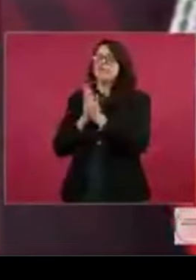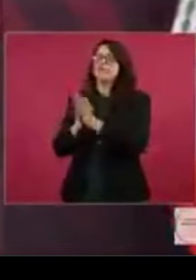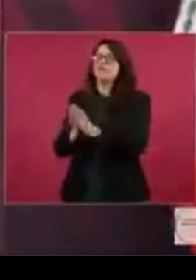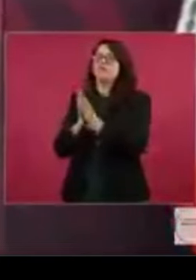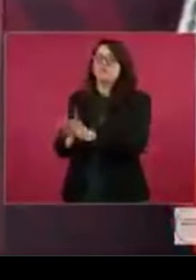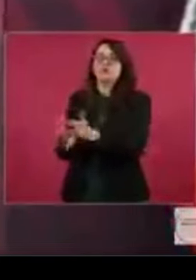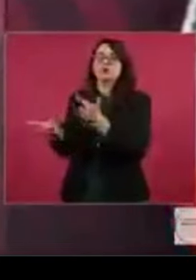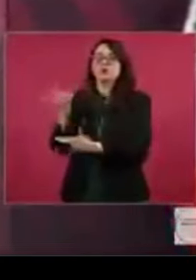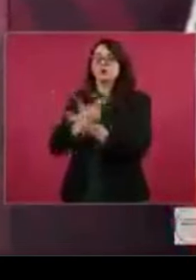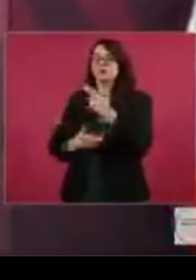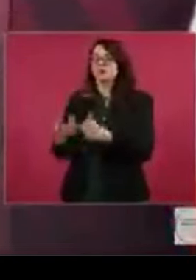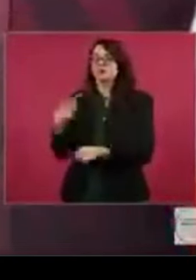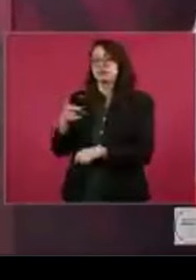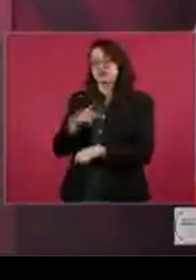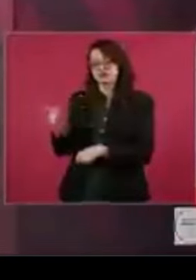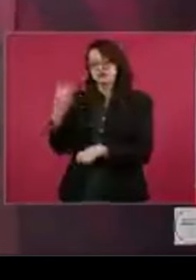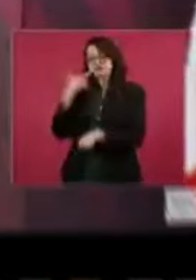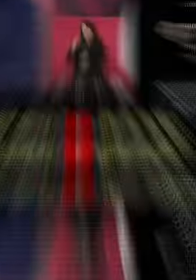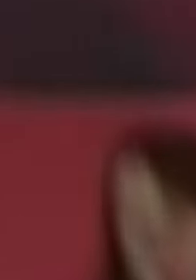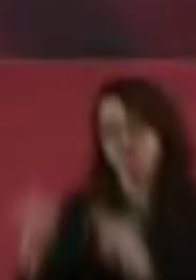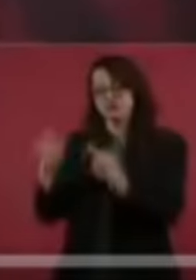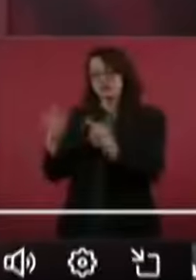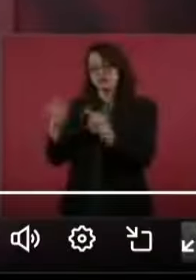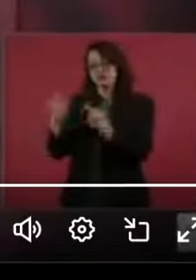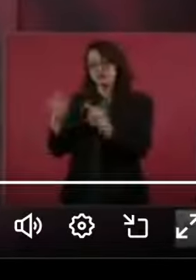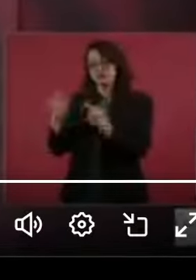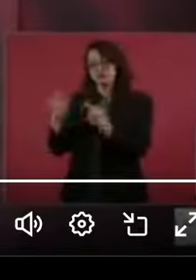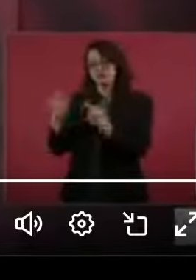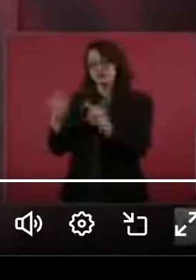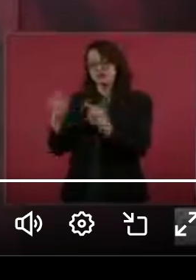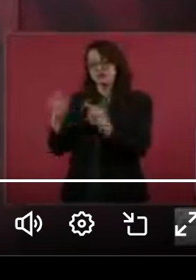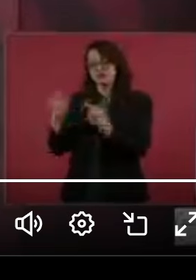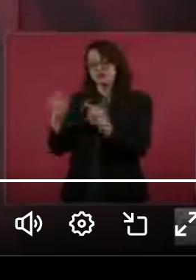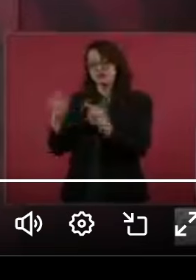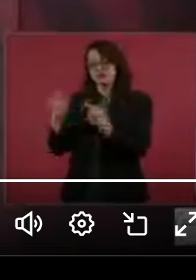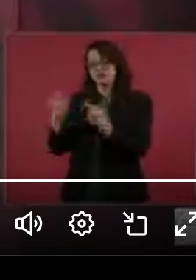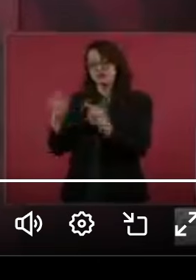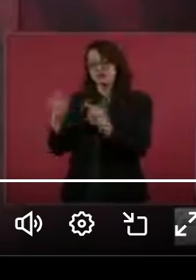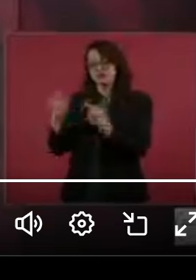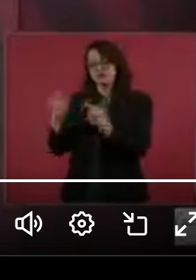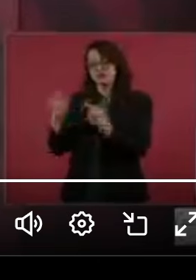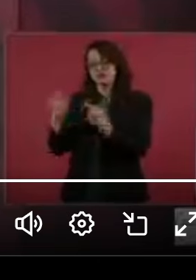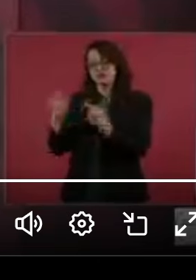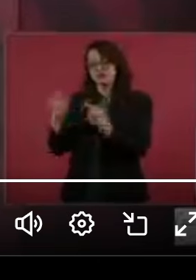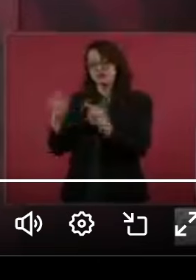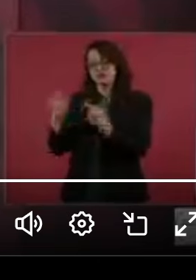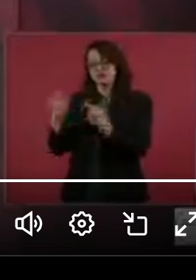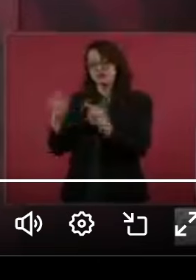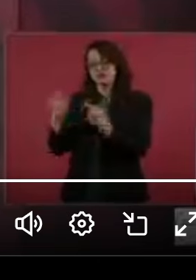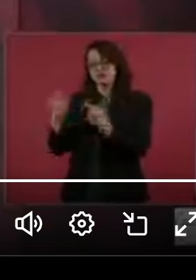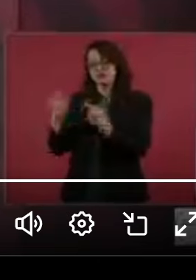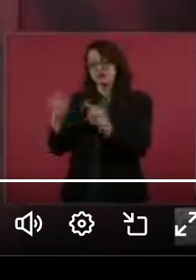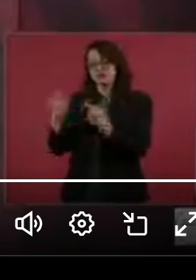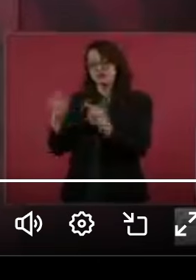regresen pero lo que se robaron ahí lo tienen esas fueron las palabras del presidente Andrés